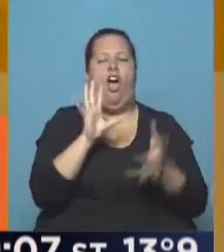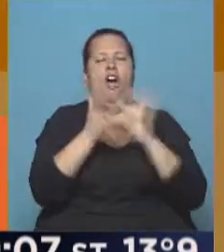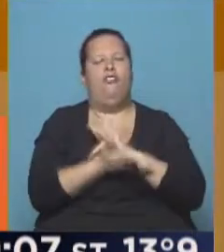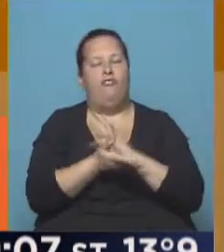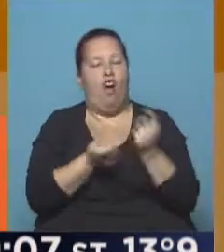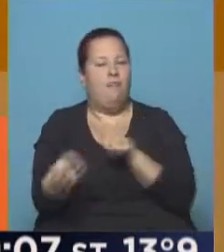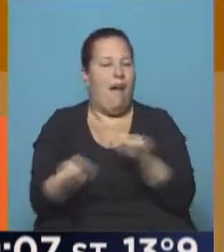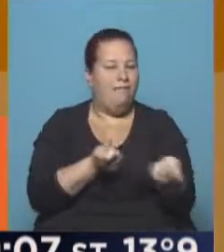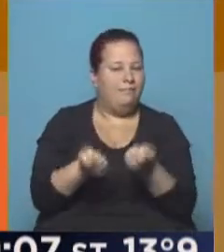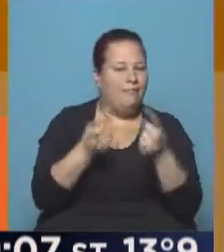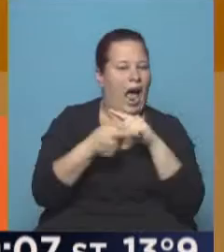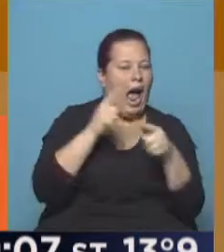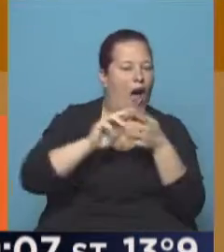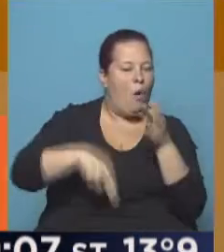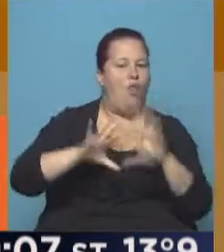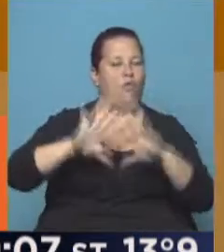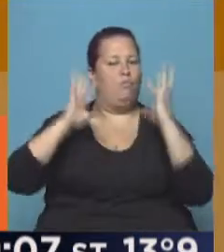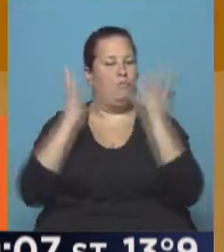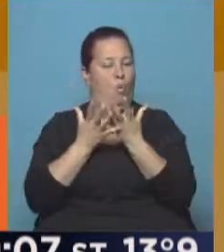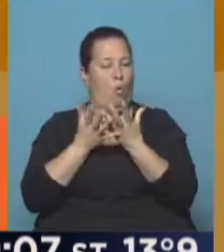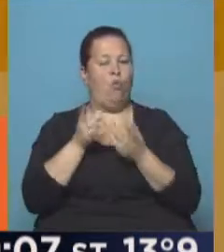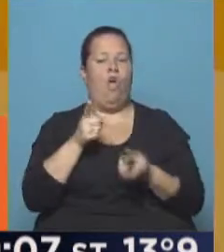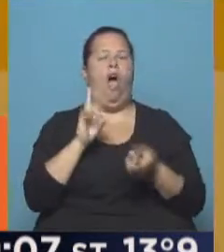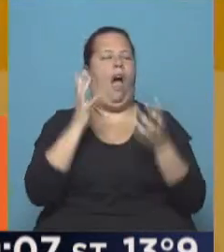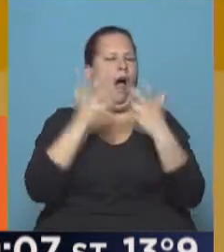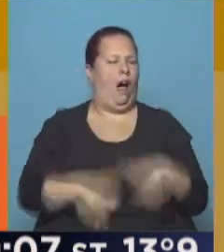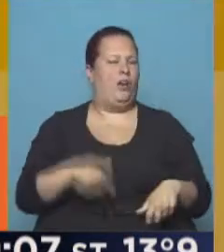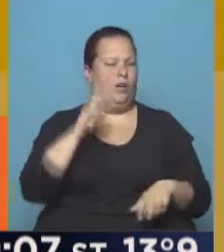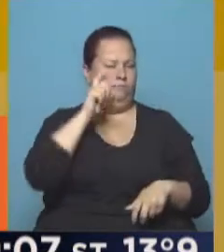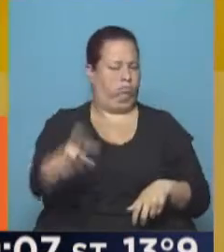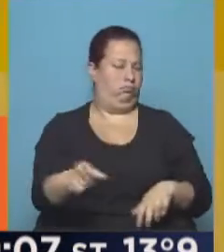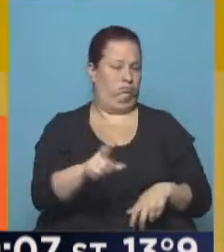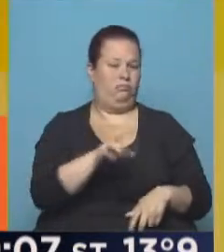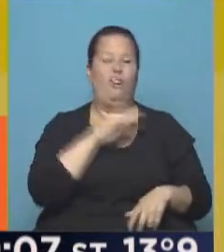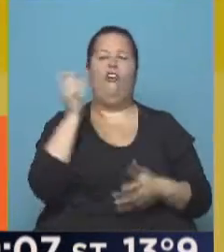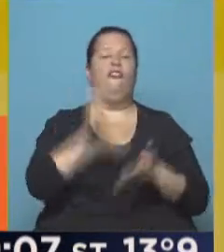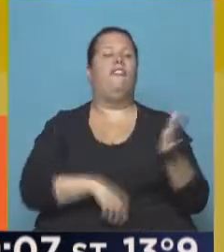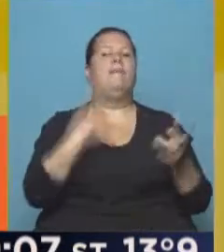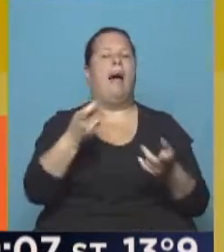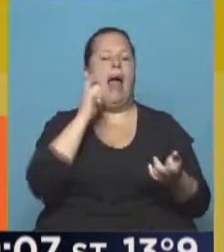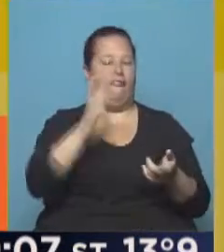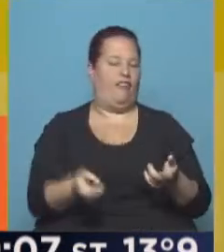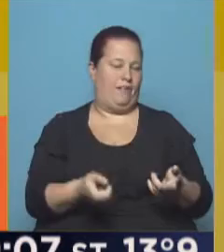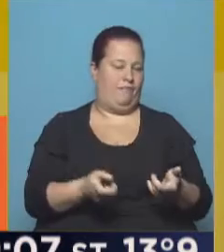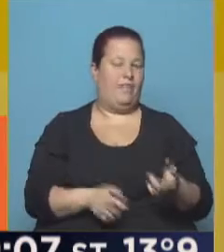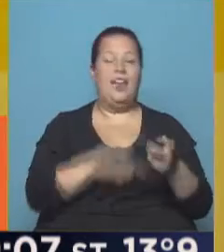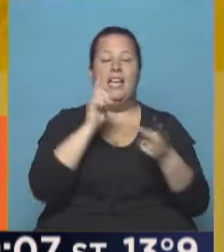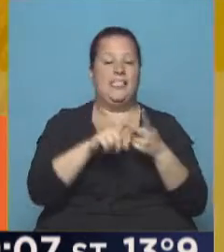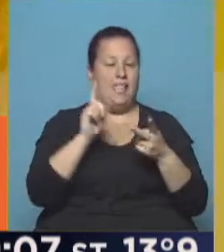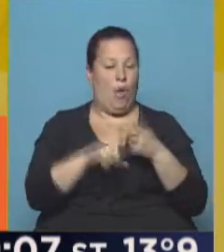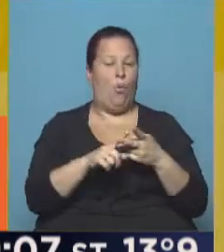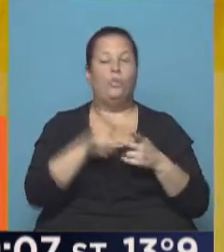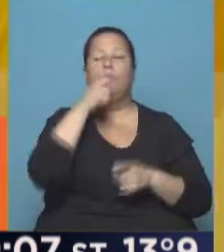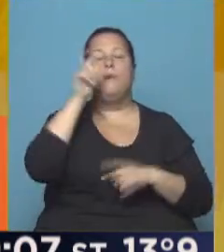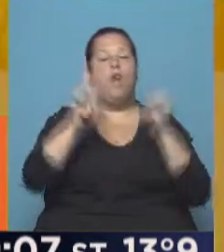determinados convenios internacionales que sistemáticamente violó o que los firmó para violar. En segundo lugar,